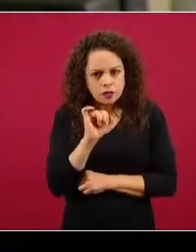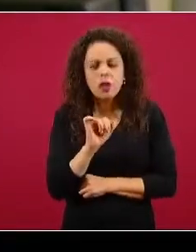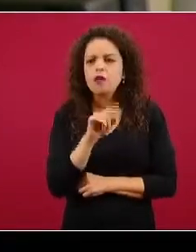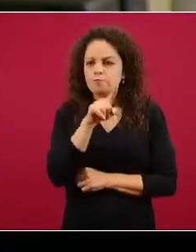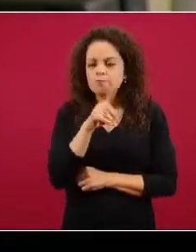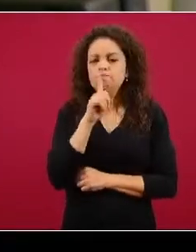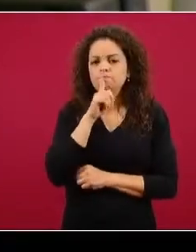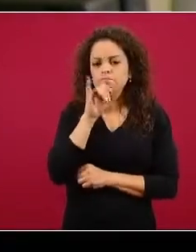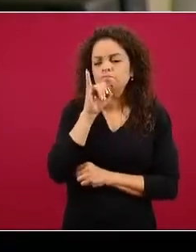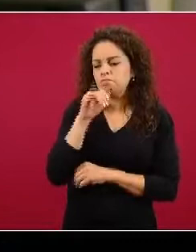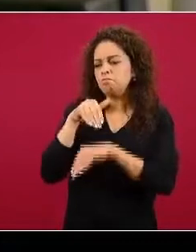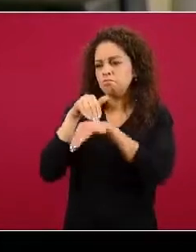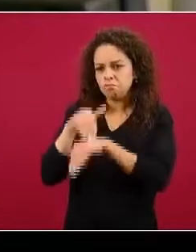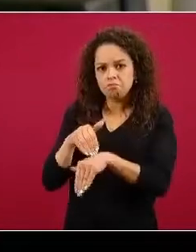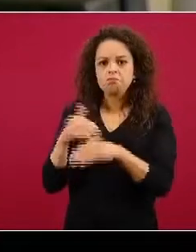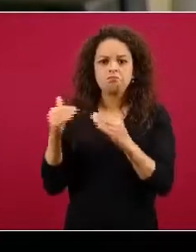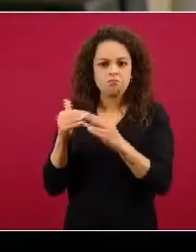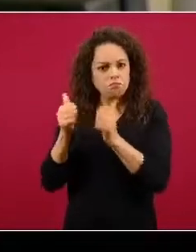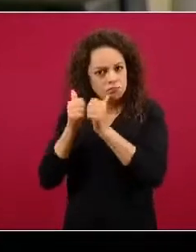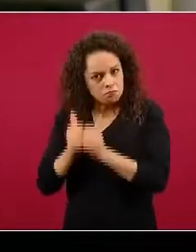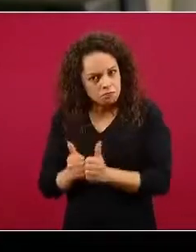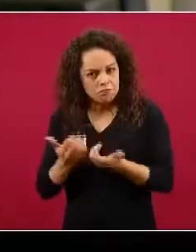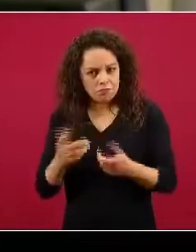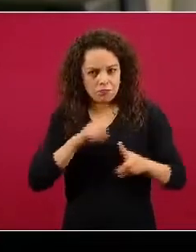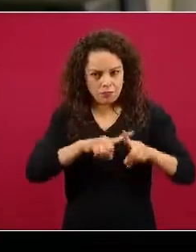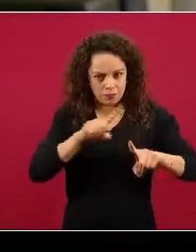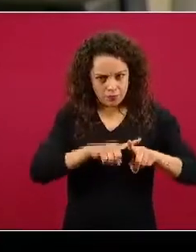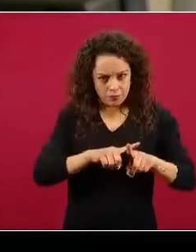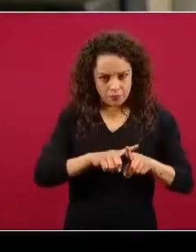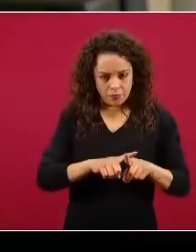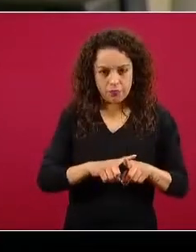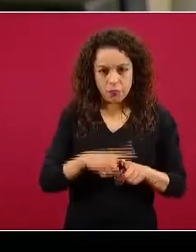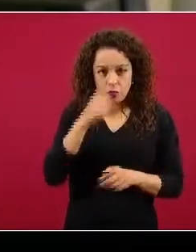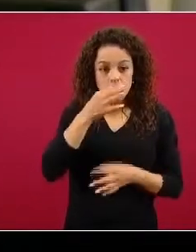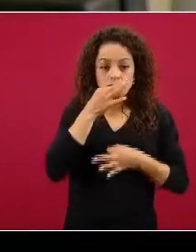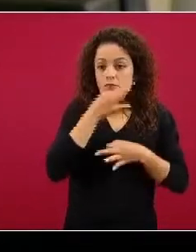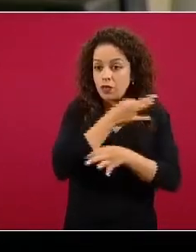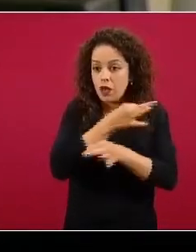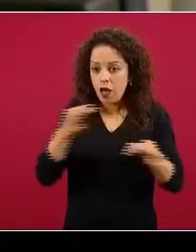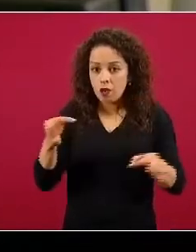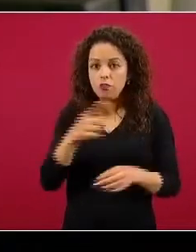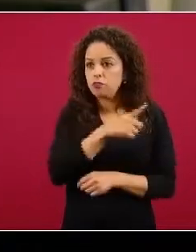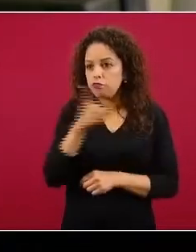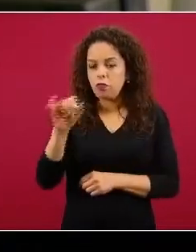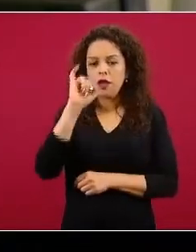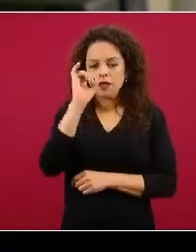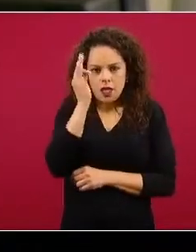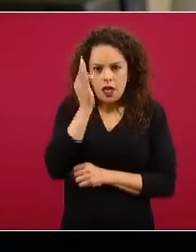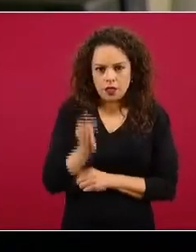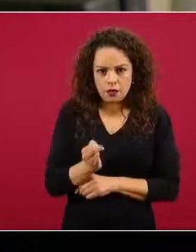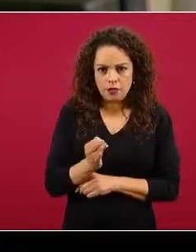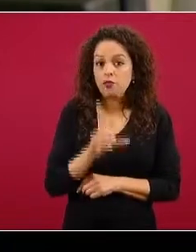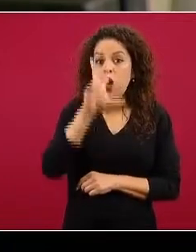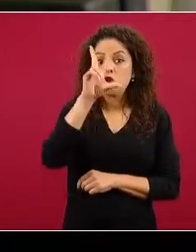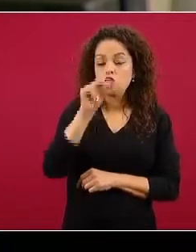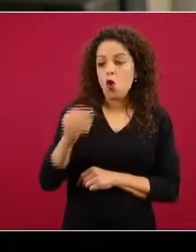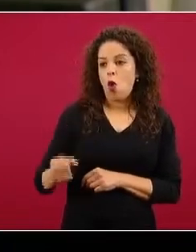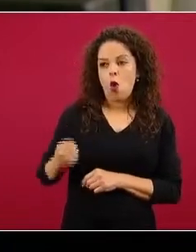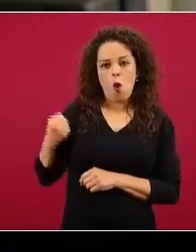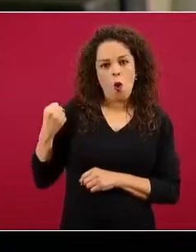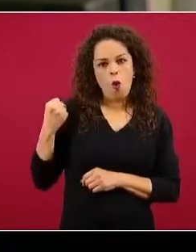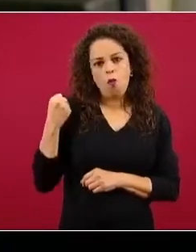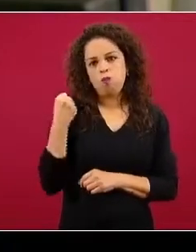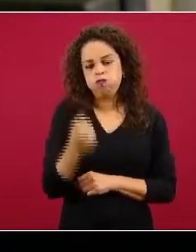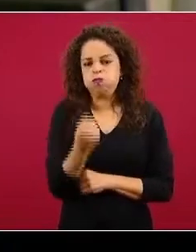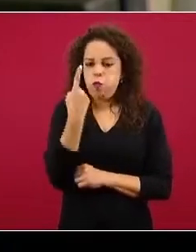o de golpear a las gentes que no hagan lo que yo quiero, etcétera, ¿no? Entonces, de alguna